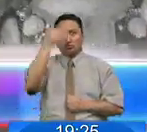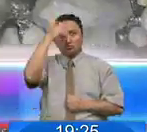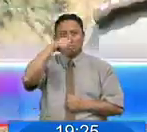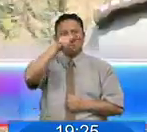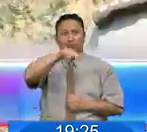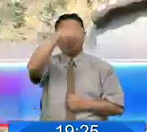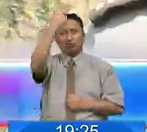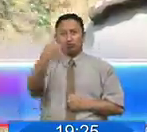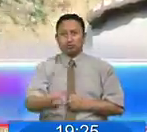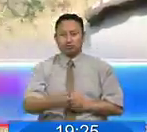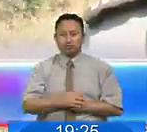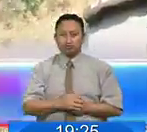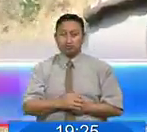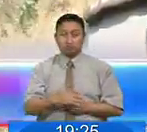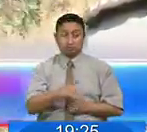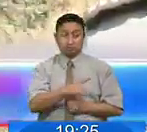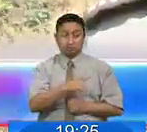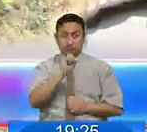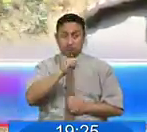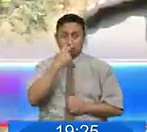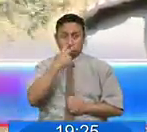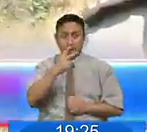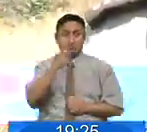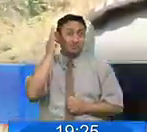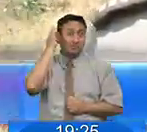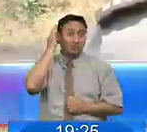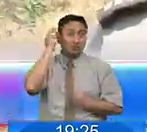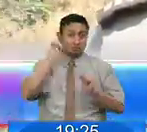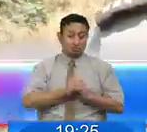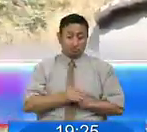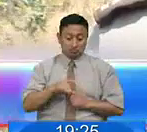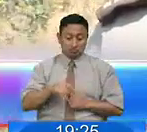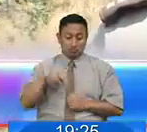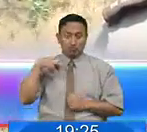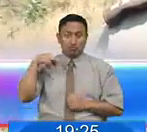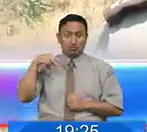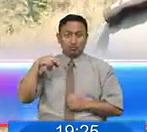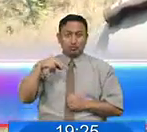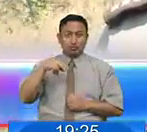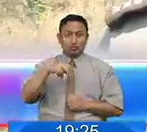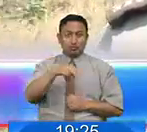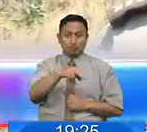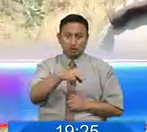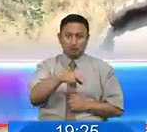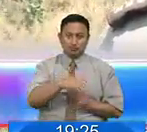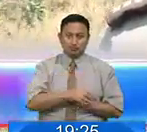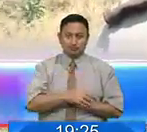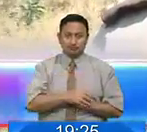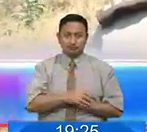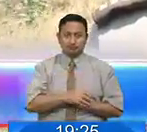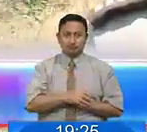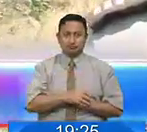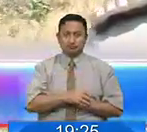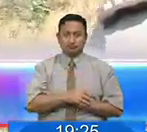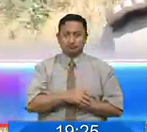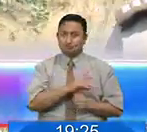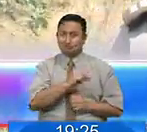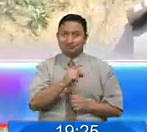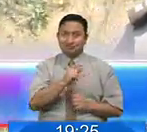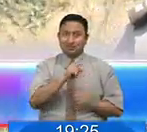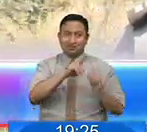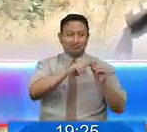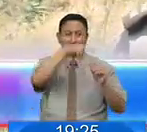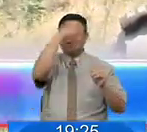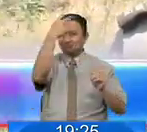desgracia puedan visualizar que una ciudad no había pasado por el lugar lanzándose inmediatamente